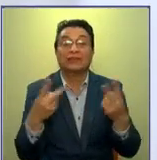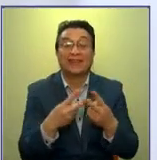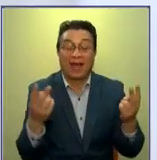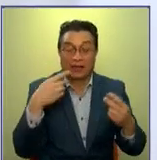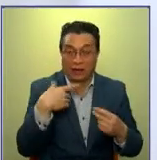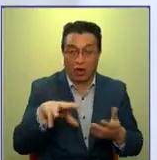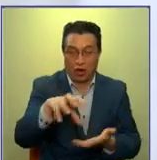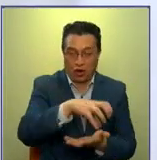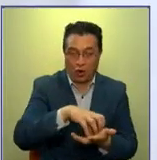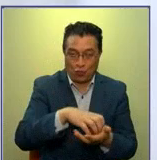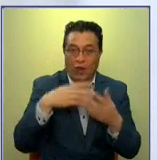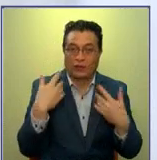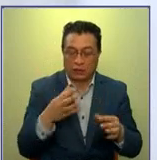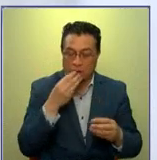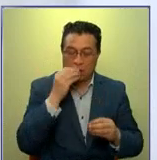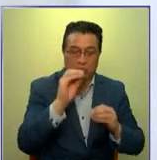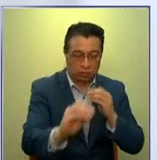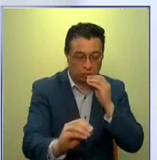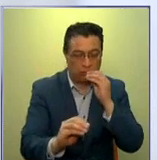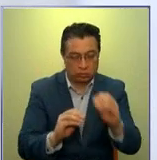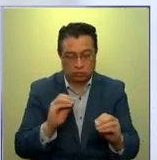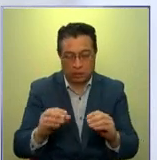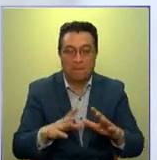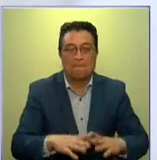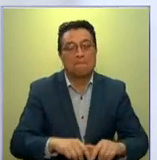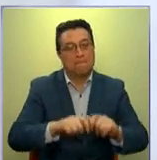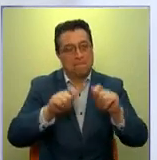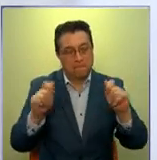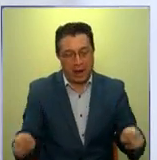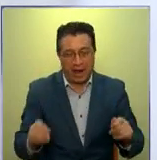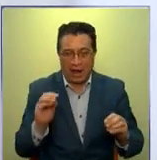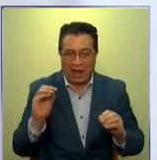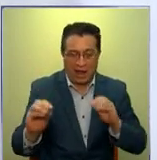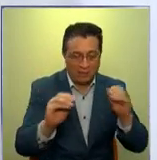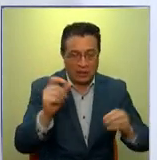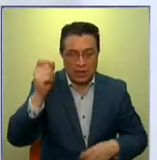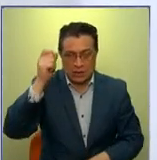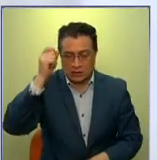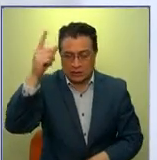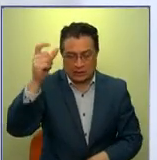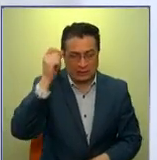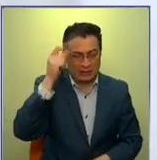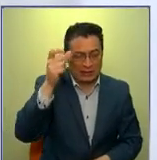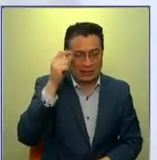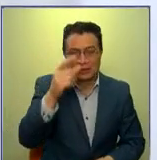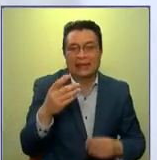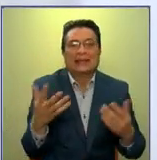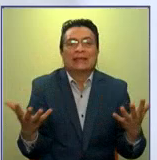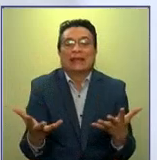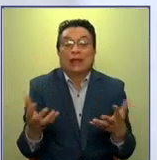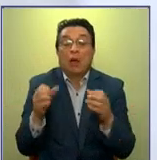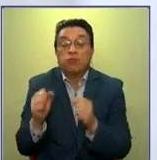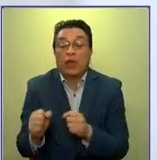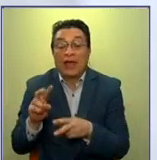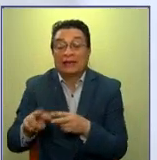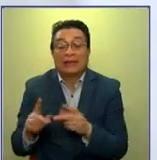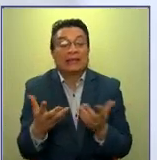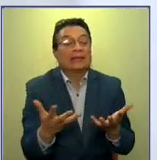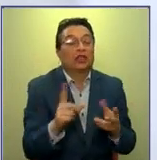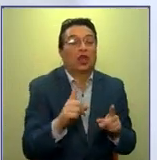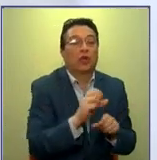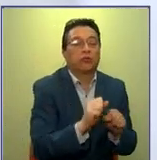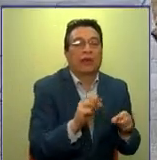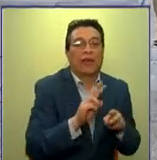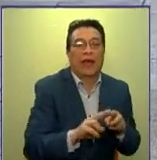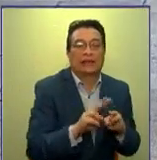refuercen este mensaje a la comunidad en donde se sepa exactamente qué podemos y qué no podemos hacer